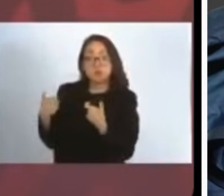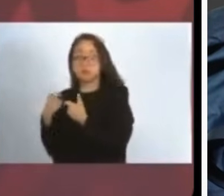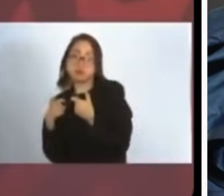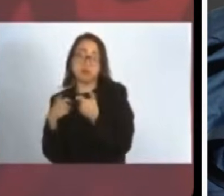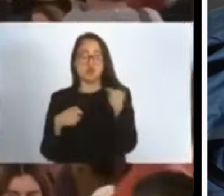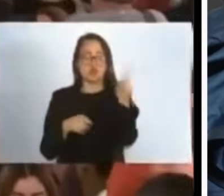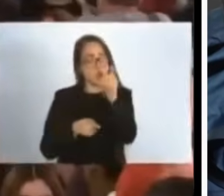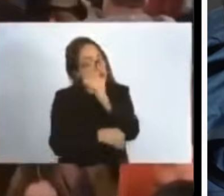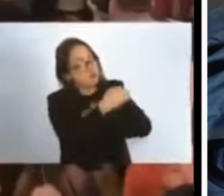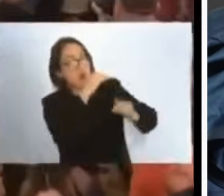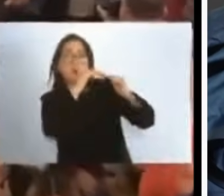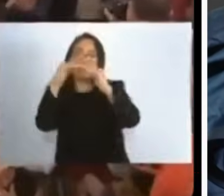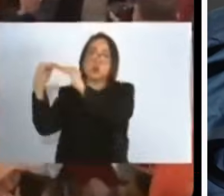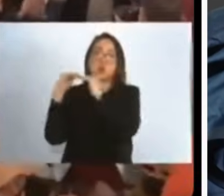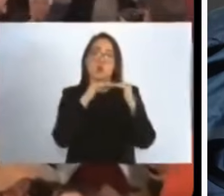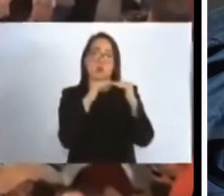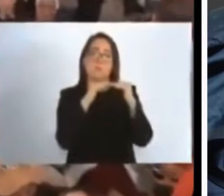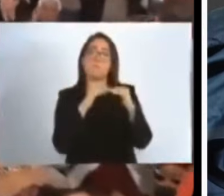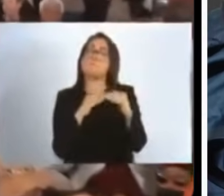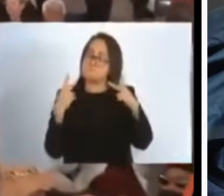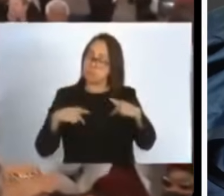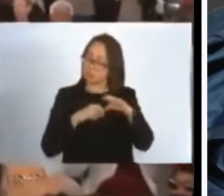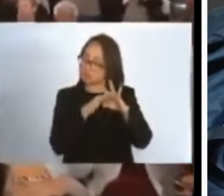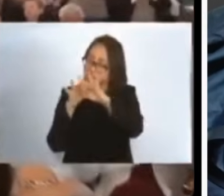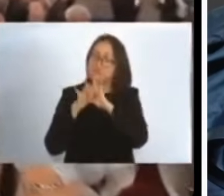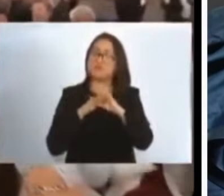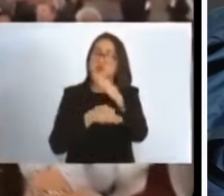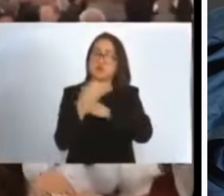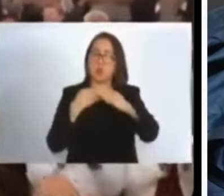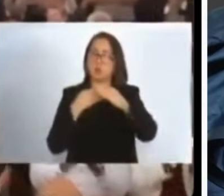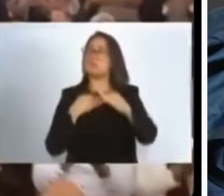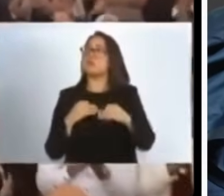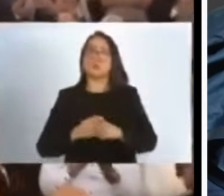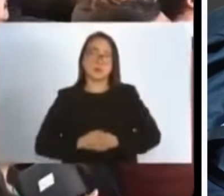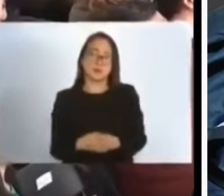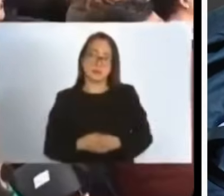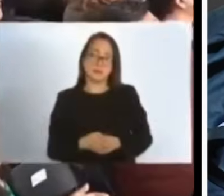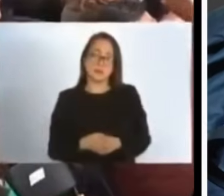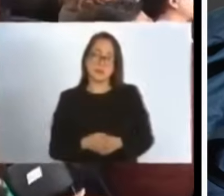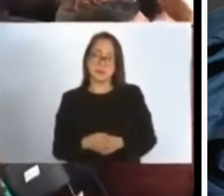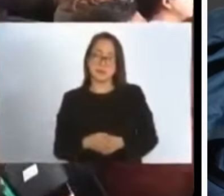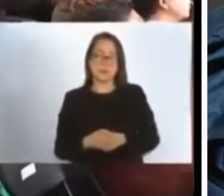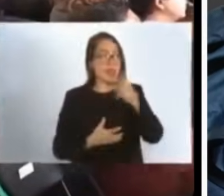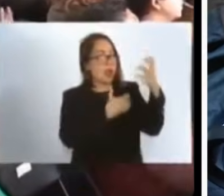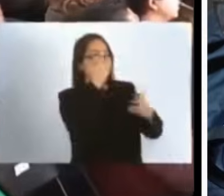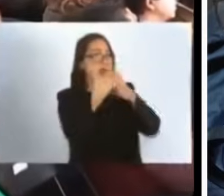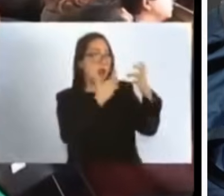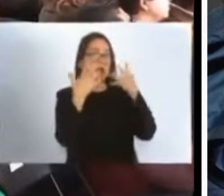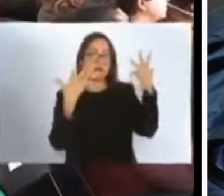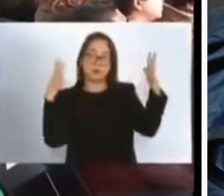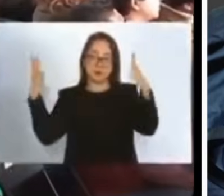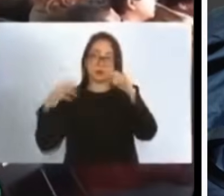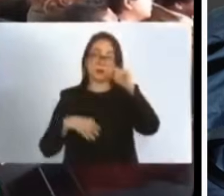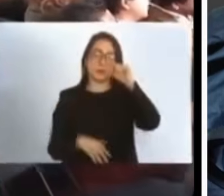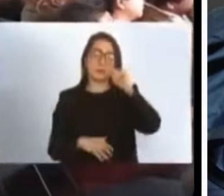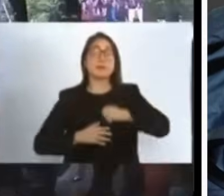de la Suprema Corte de Justicia de la Nación, porque ellos se sienten el poder supremo. Hay que